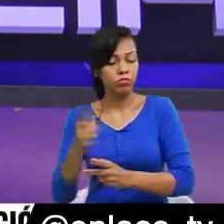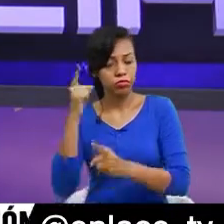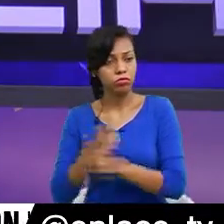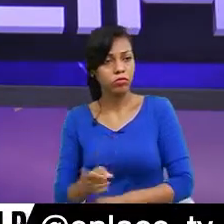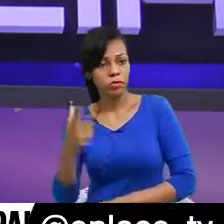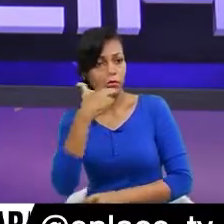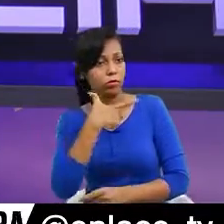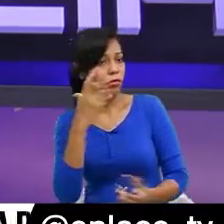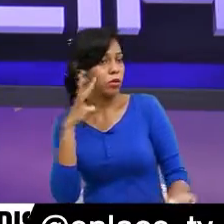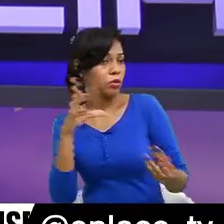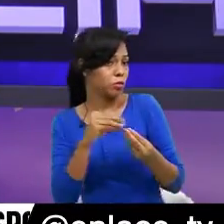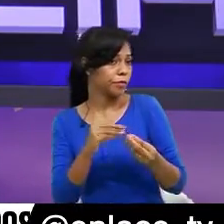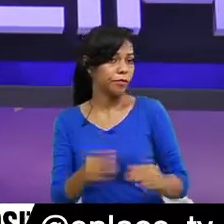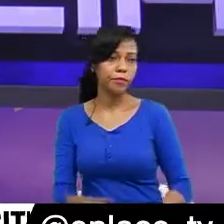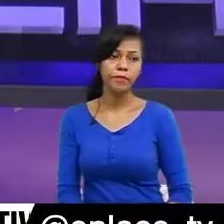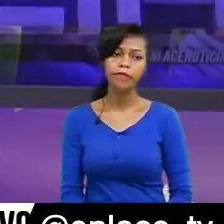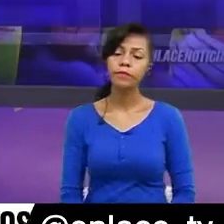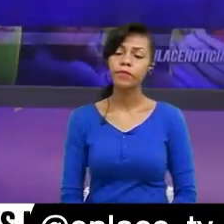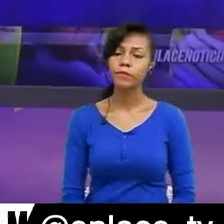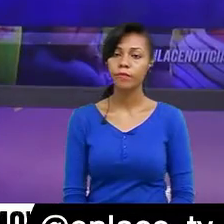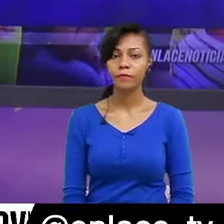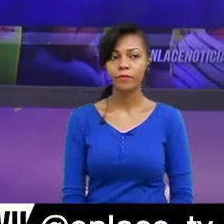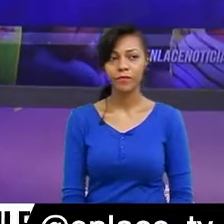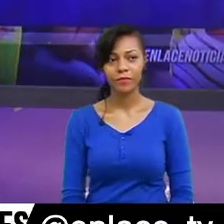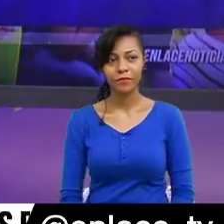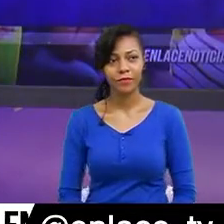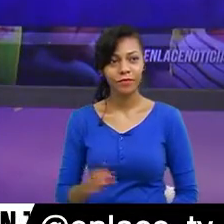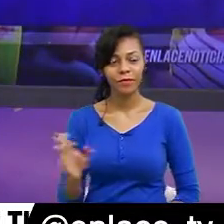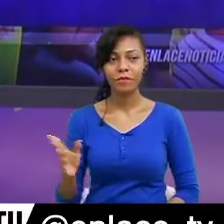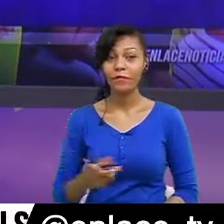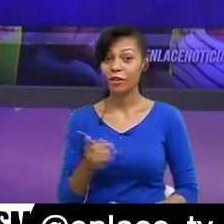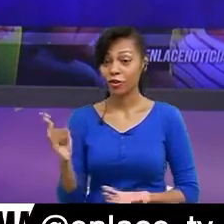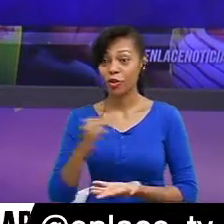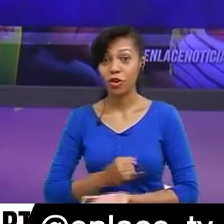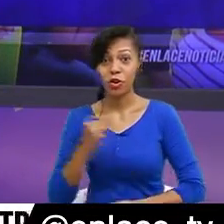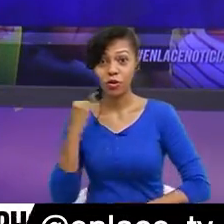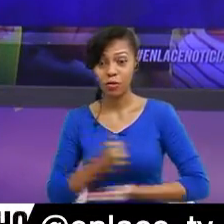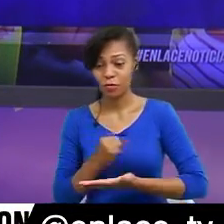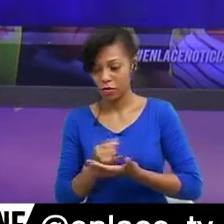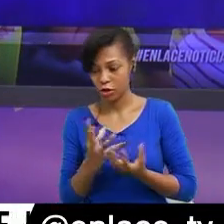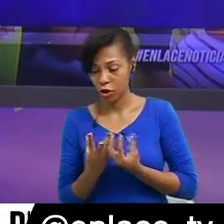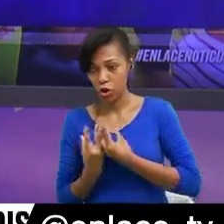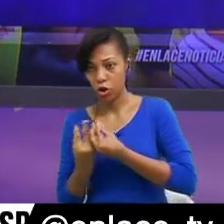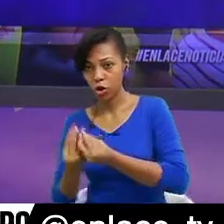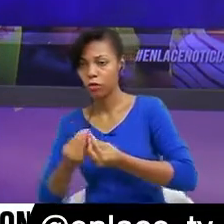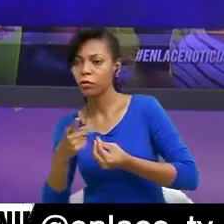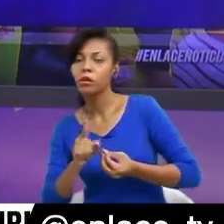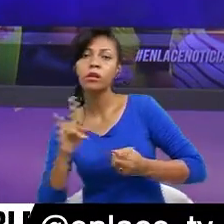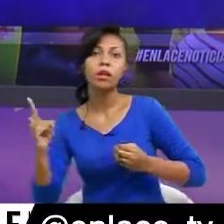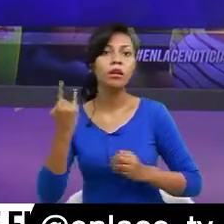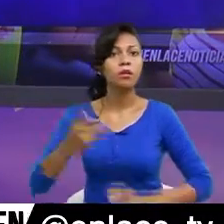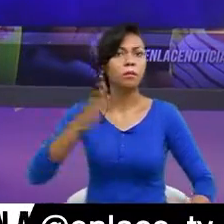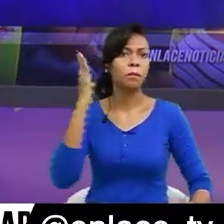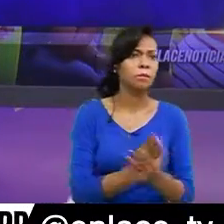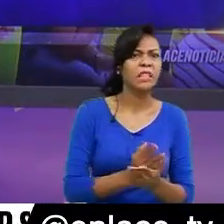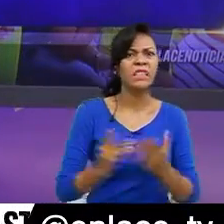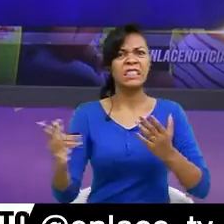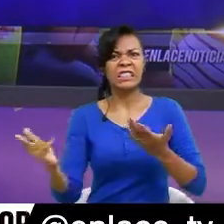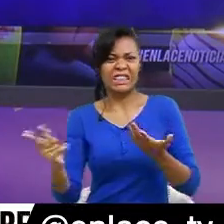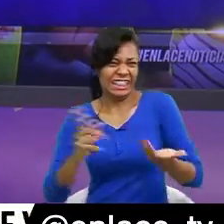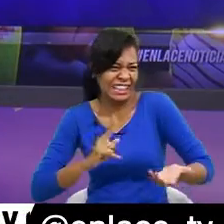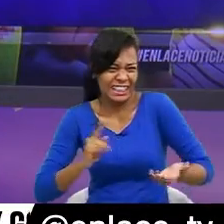Y el Comité Municipal para la Gestión del Riesgo y Desastres se alista para 2 simulacros en los próximos días en Barranca Bermeja. El más cerca